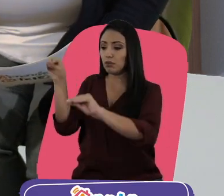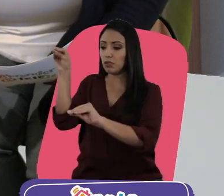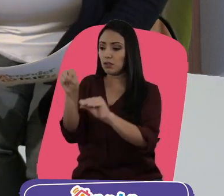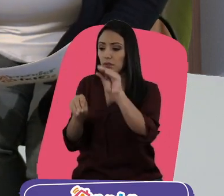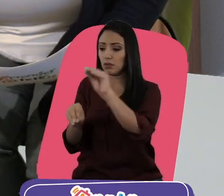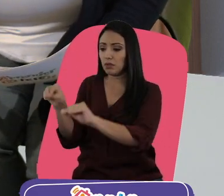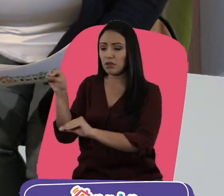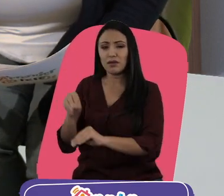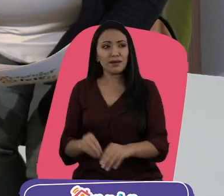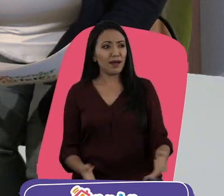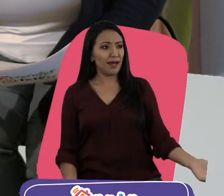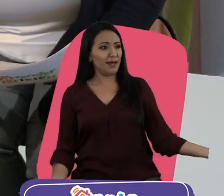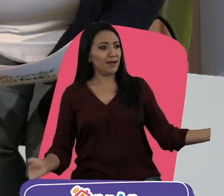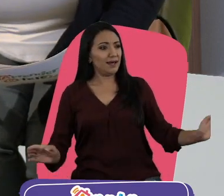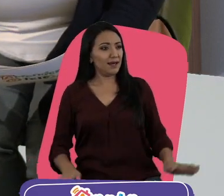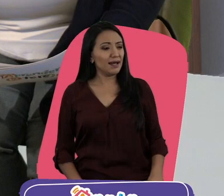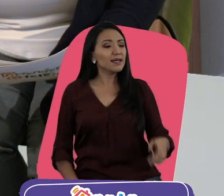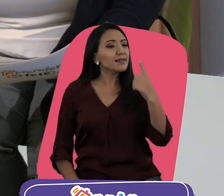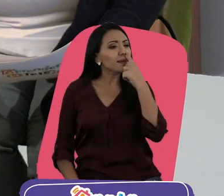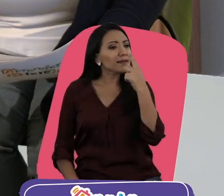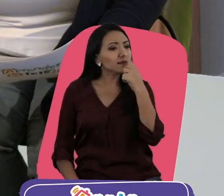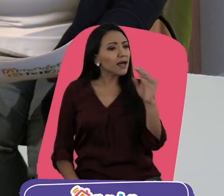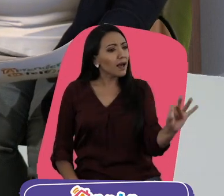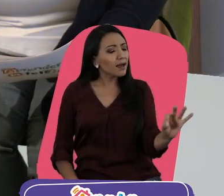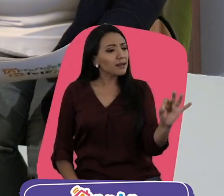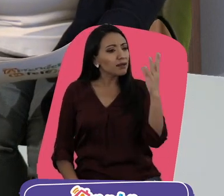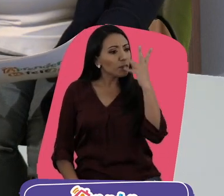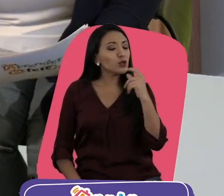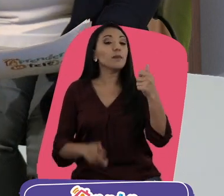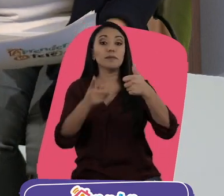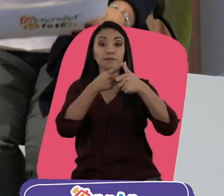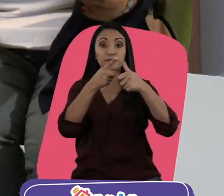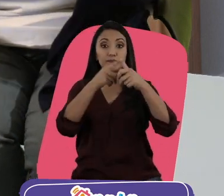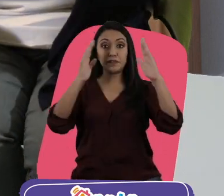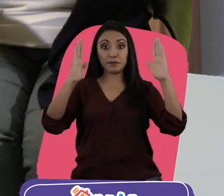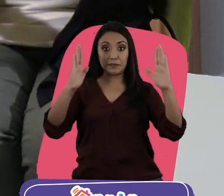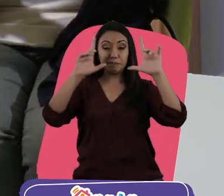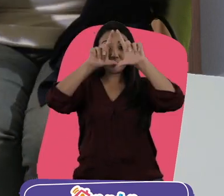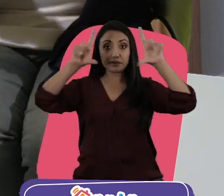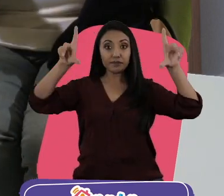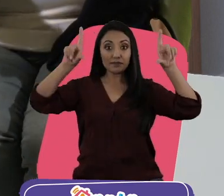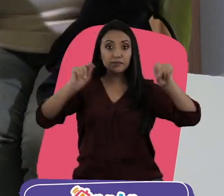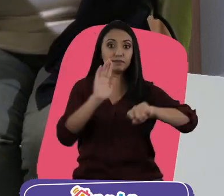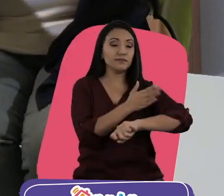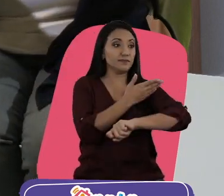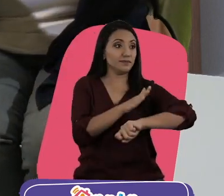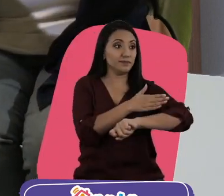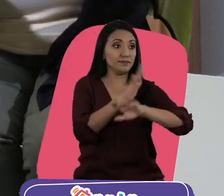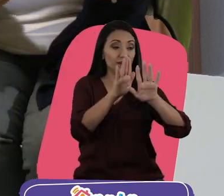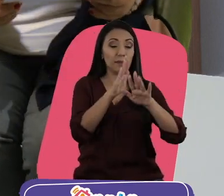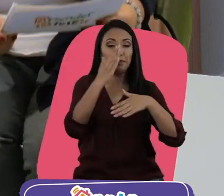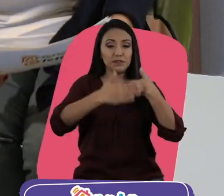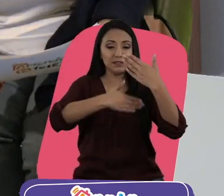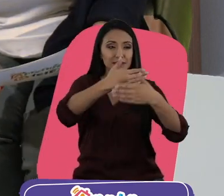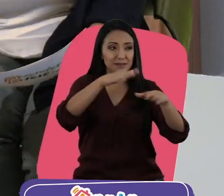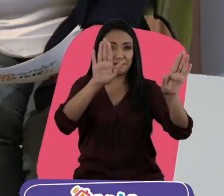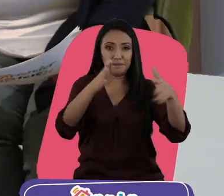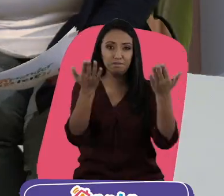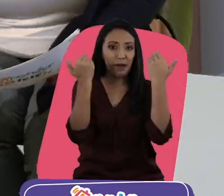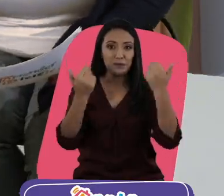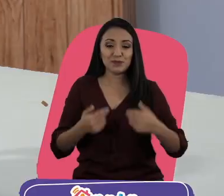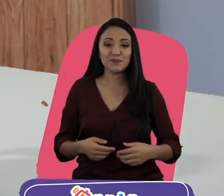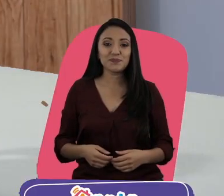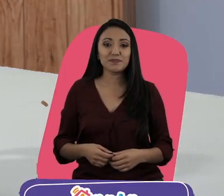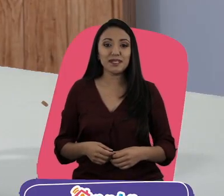día de hoy. Qué interesante ejercicio, qué interesante. Ok, hagamos una cosa, vamos a cantar el primer verso de esta canción. Perfecto. Y de ahí vamos trabajando, ¿les parece,